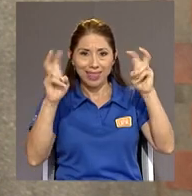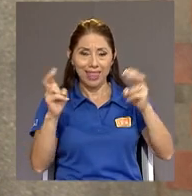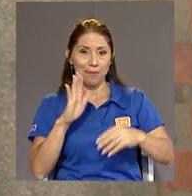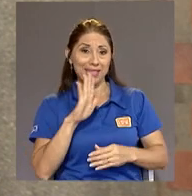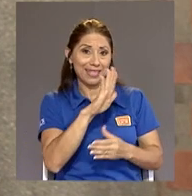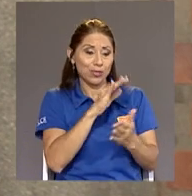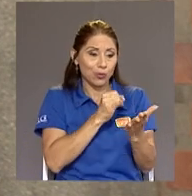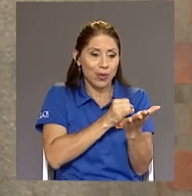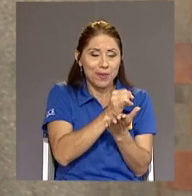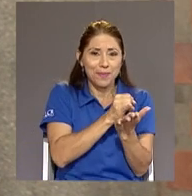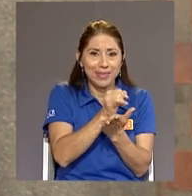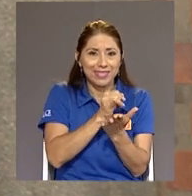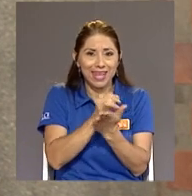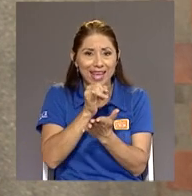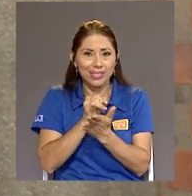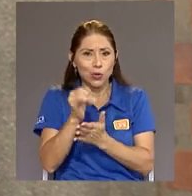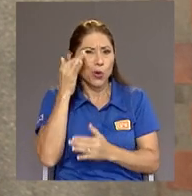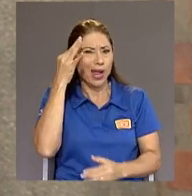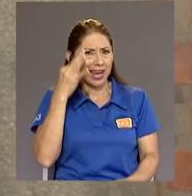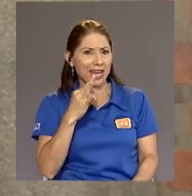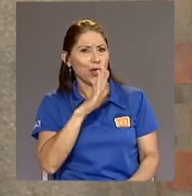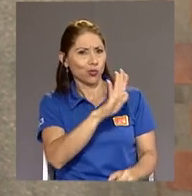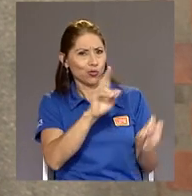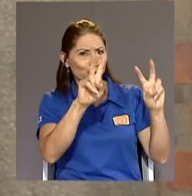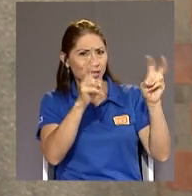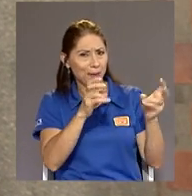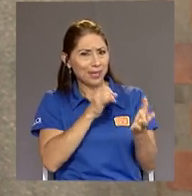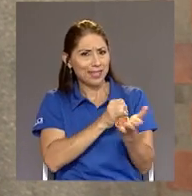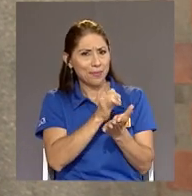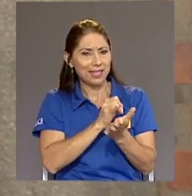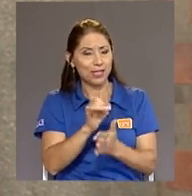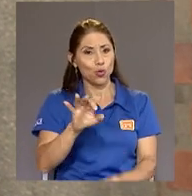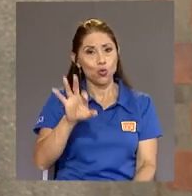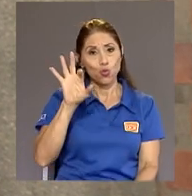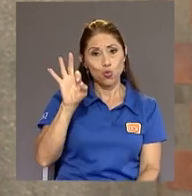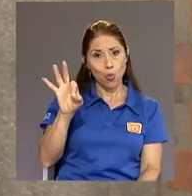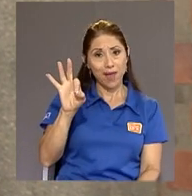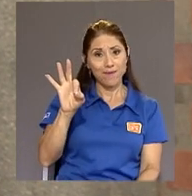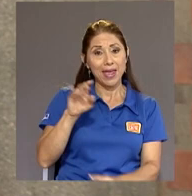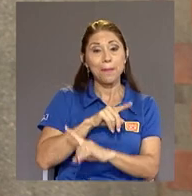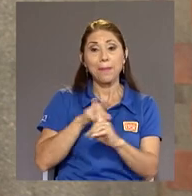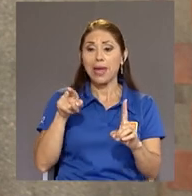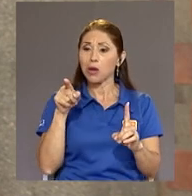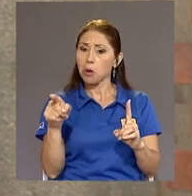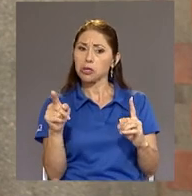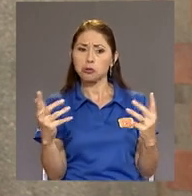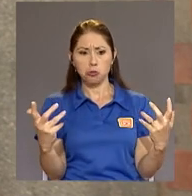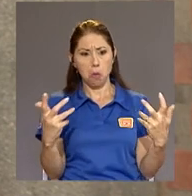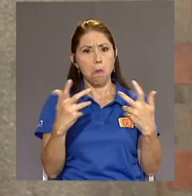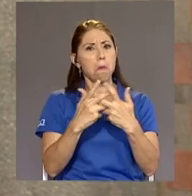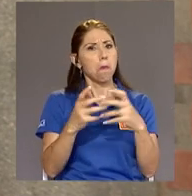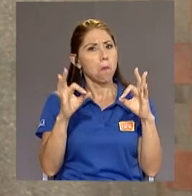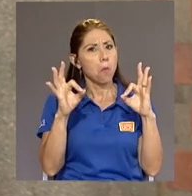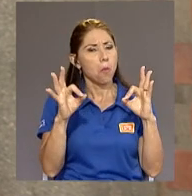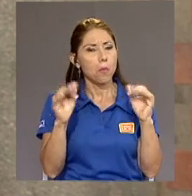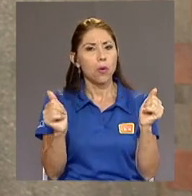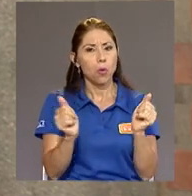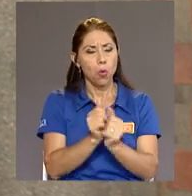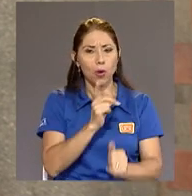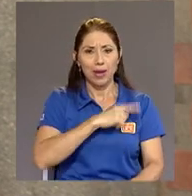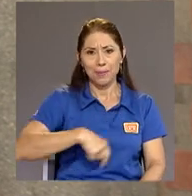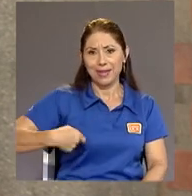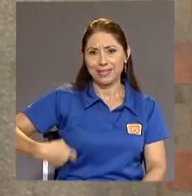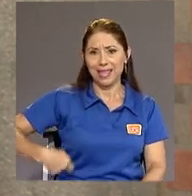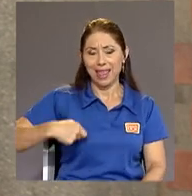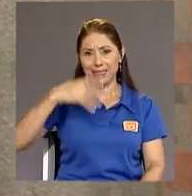creo que los temas de don Rolando son nueve, pero hay mucha afinidad con los temas que el señor presidente propone